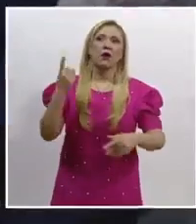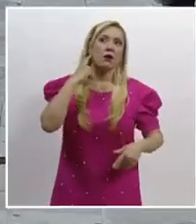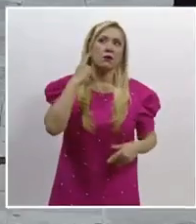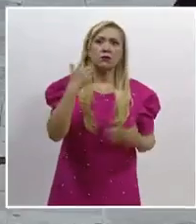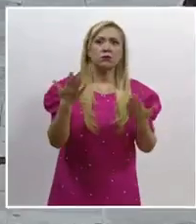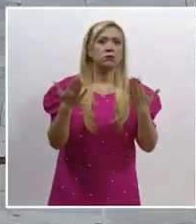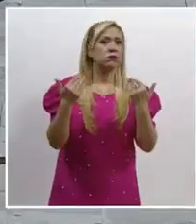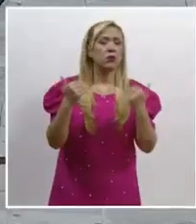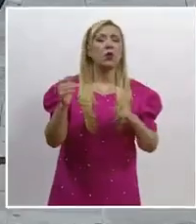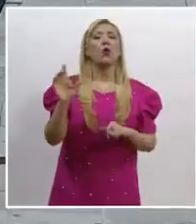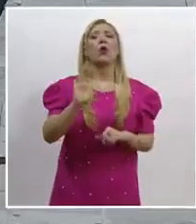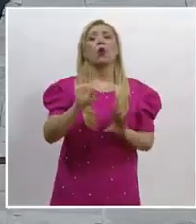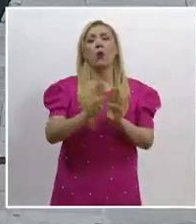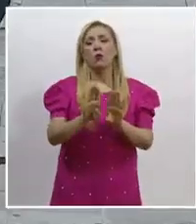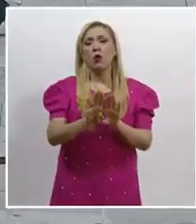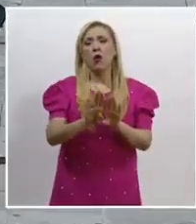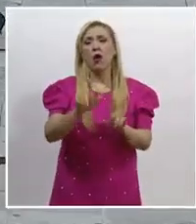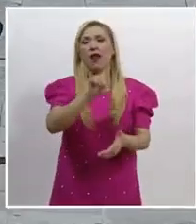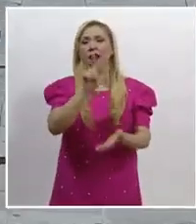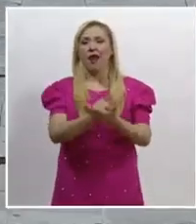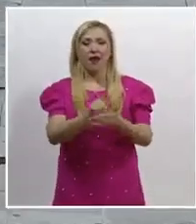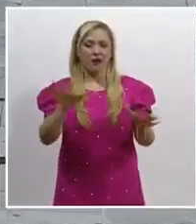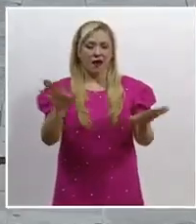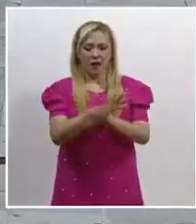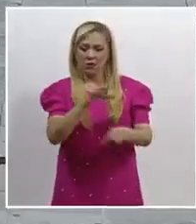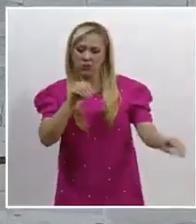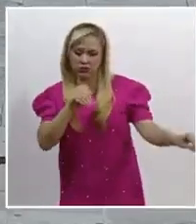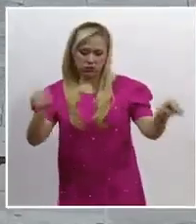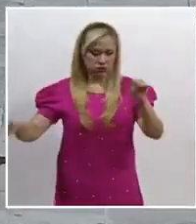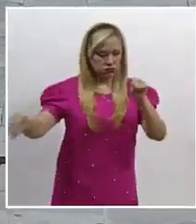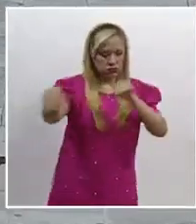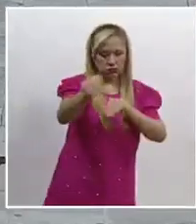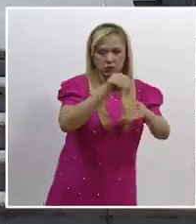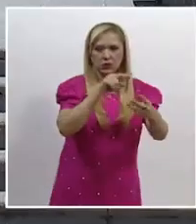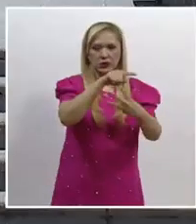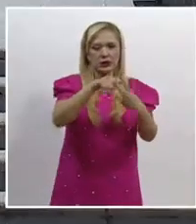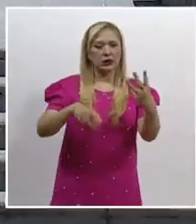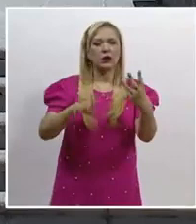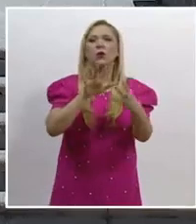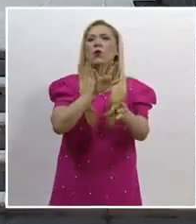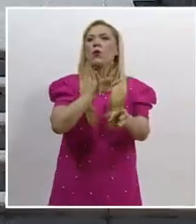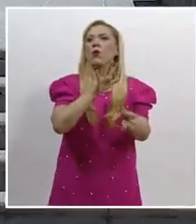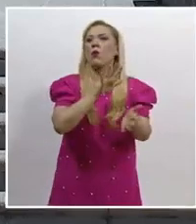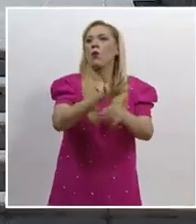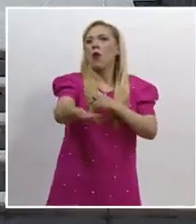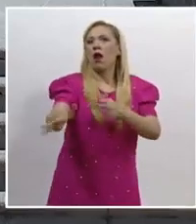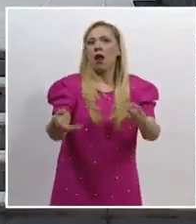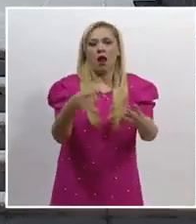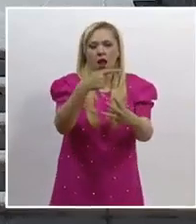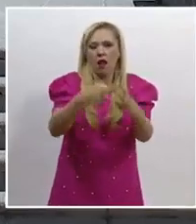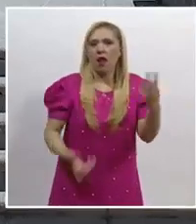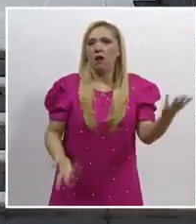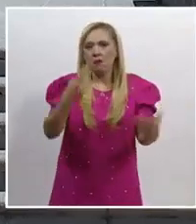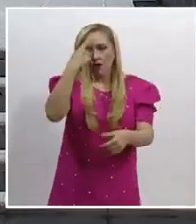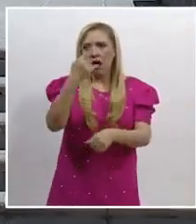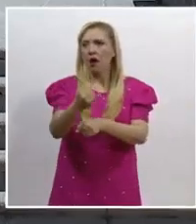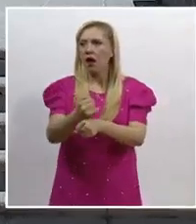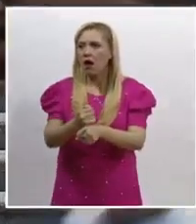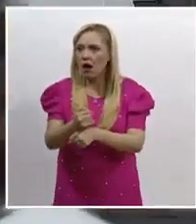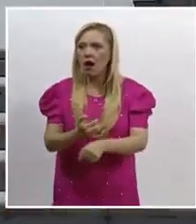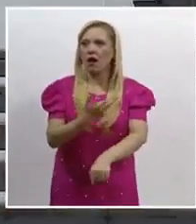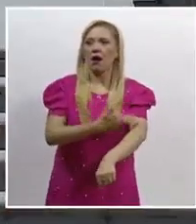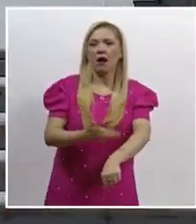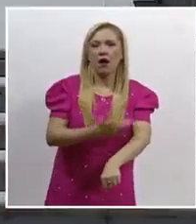manera supletoria las leyes generales ni para regular cuestiones relacionadas con la investigación, procedimiento y sanción de delitos